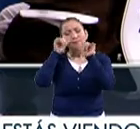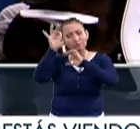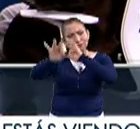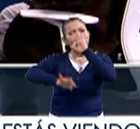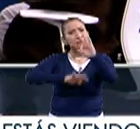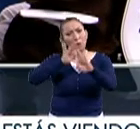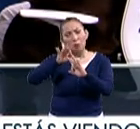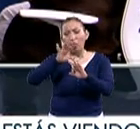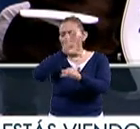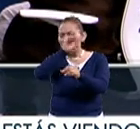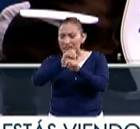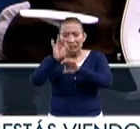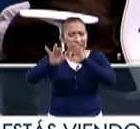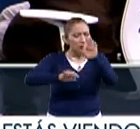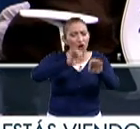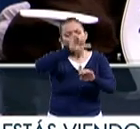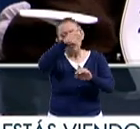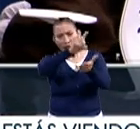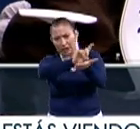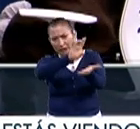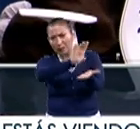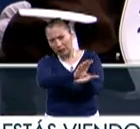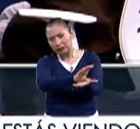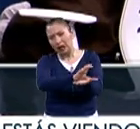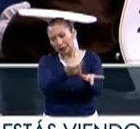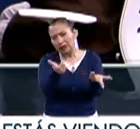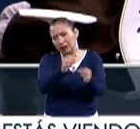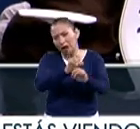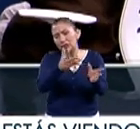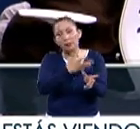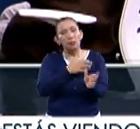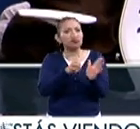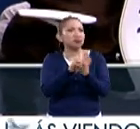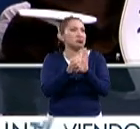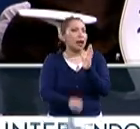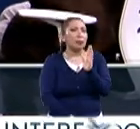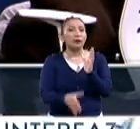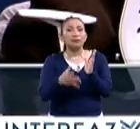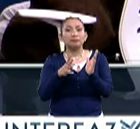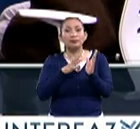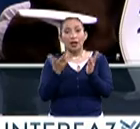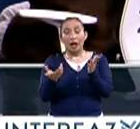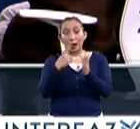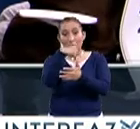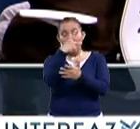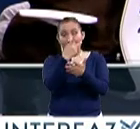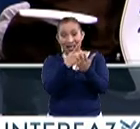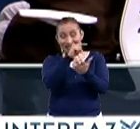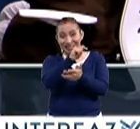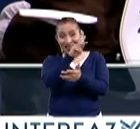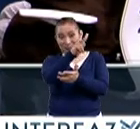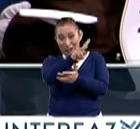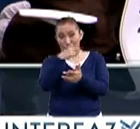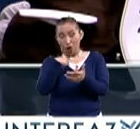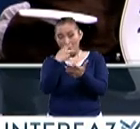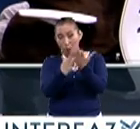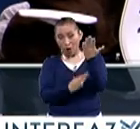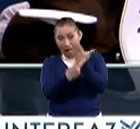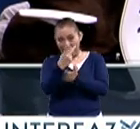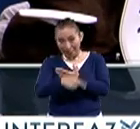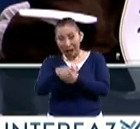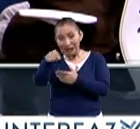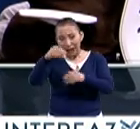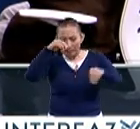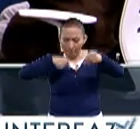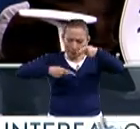de manera integral a las otras discapacidades. Y así tenemos, por ejemplo, que los programas de televisión que se